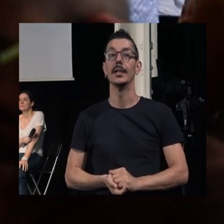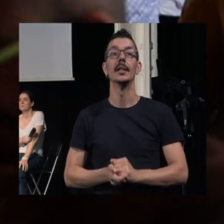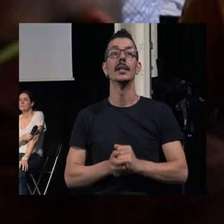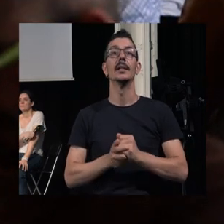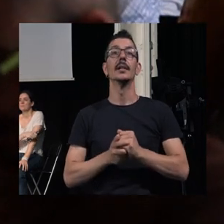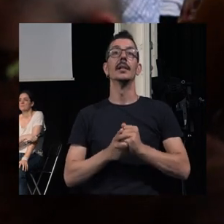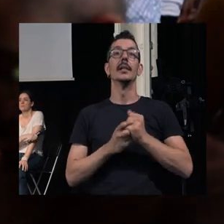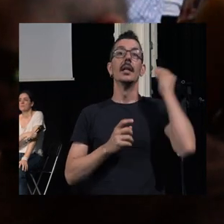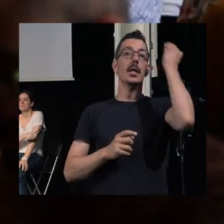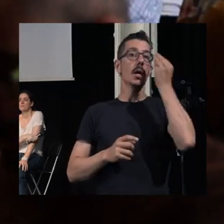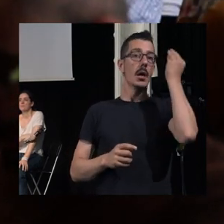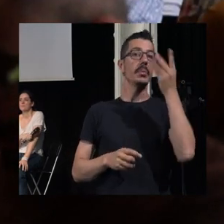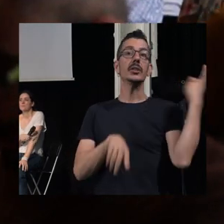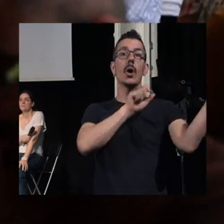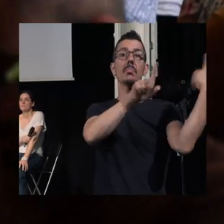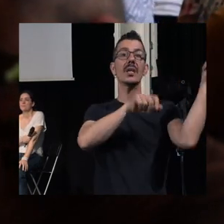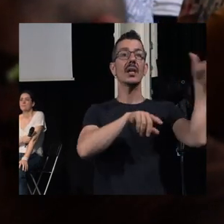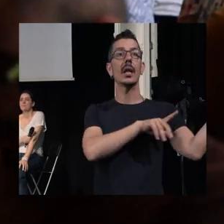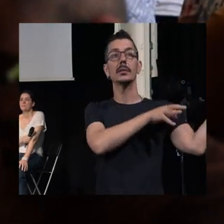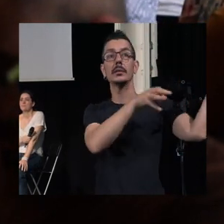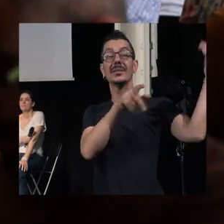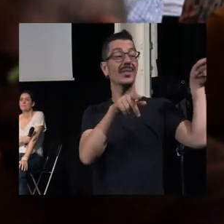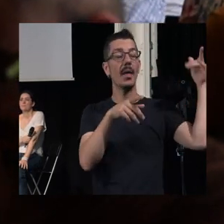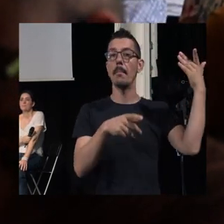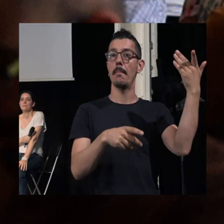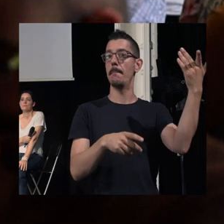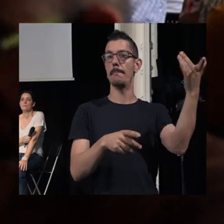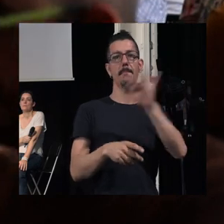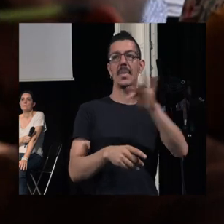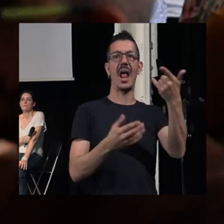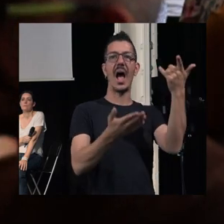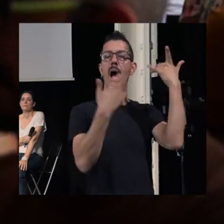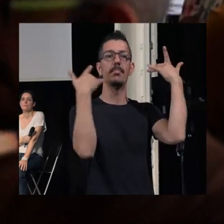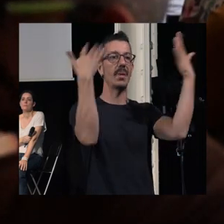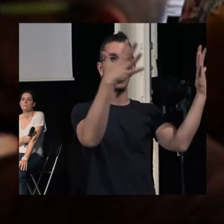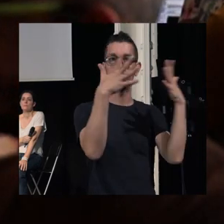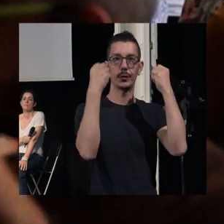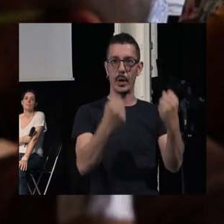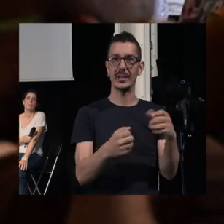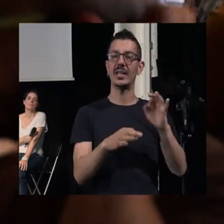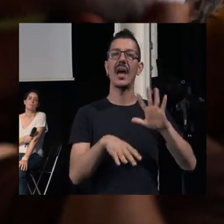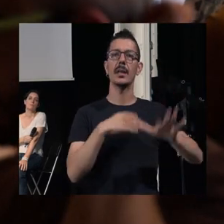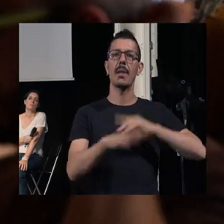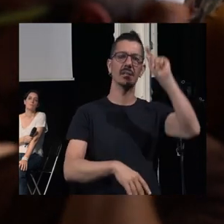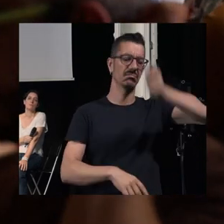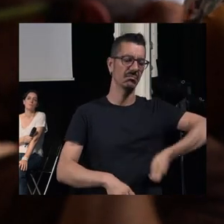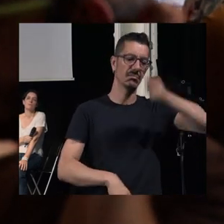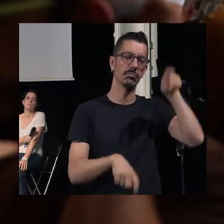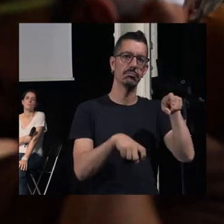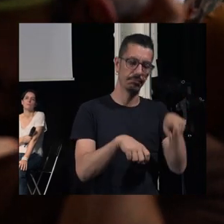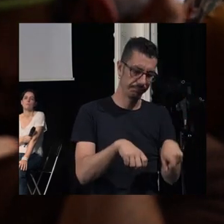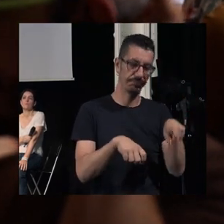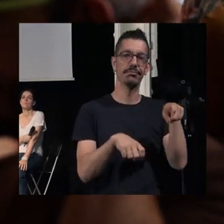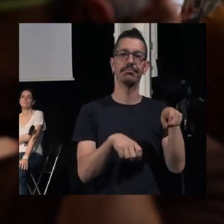Creo que las migrantes se merecen todos nuestros aplausos y toda nuestra reverencia. Creo que hemos hecho muy mal en estos